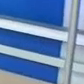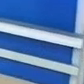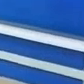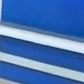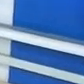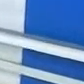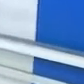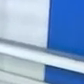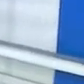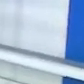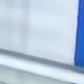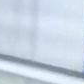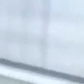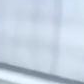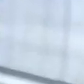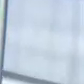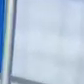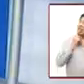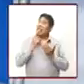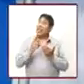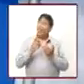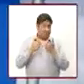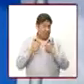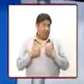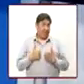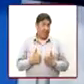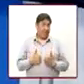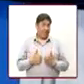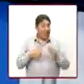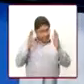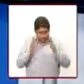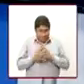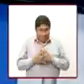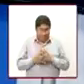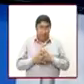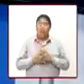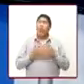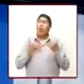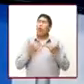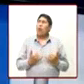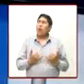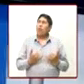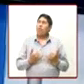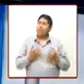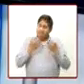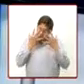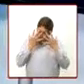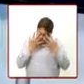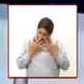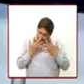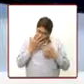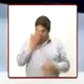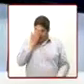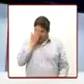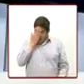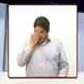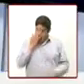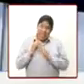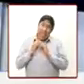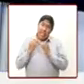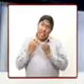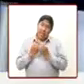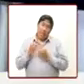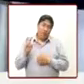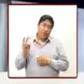Hola, ¿cómo están? Buenas noches, bienvenidos a la cancha en esta tercera edición. Lamentablemente, hay que decirlo, la selección